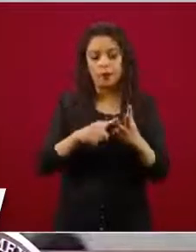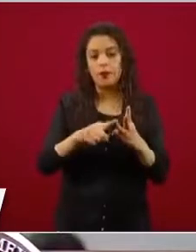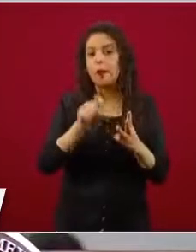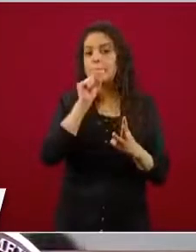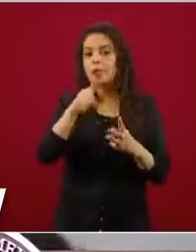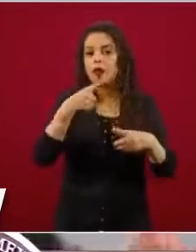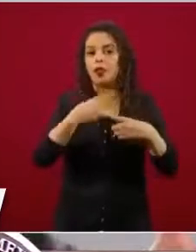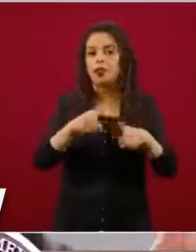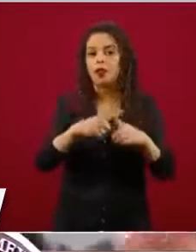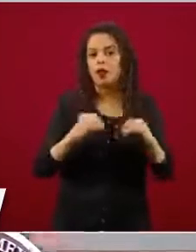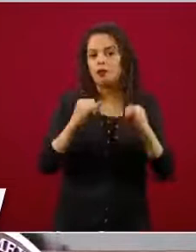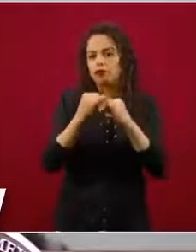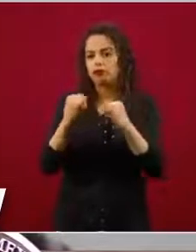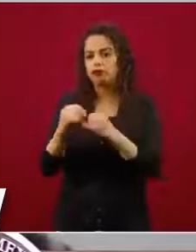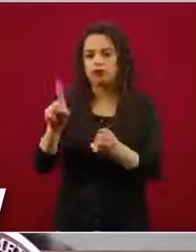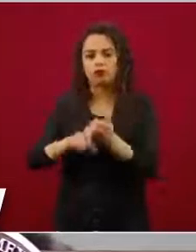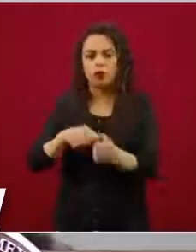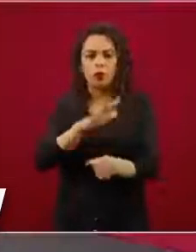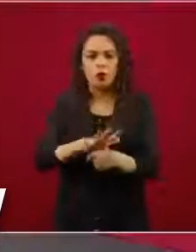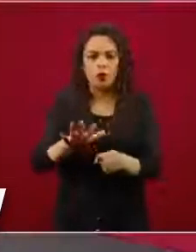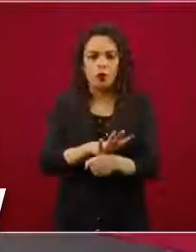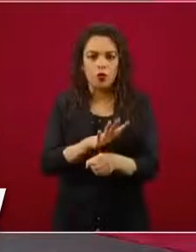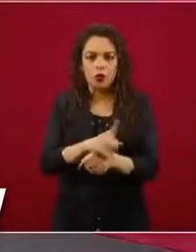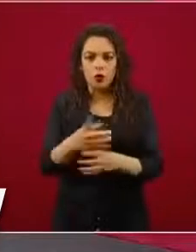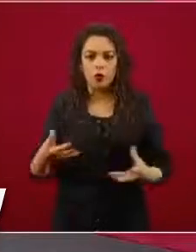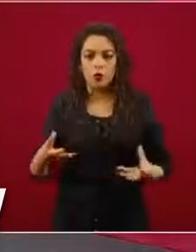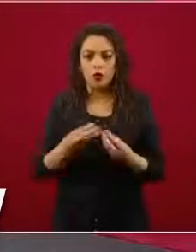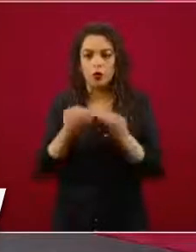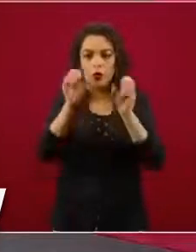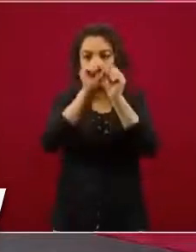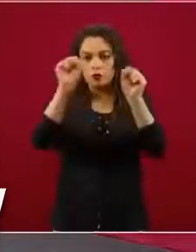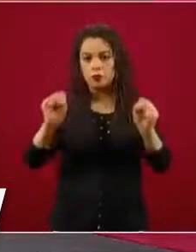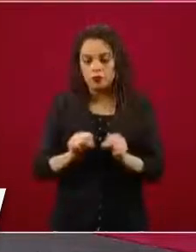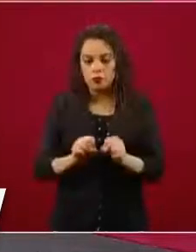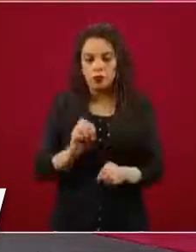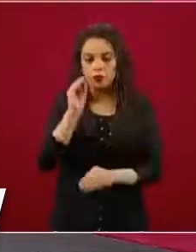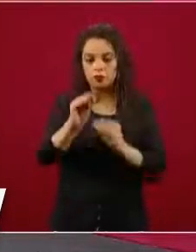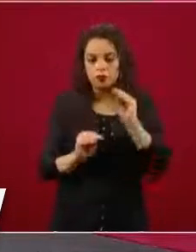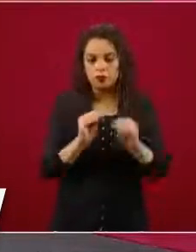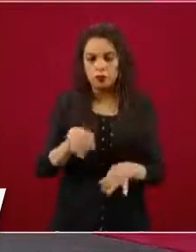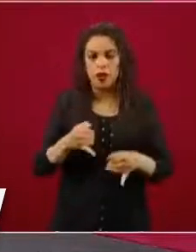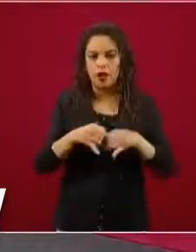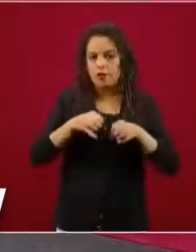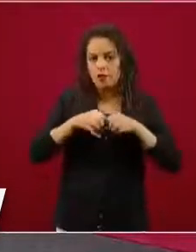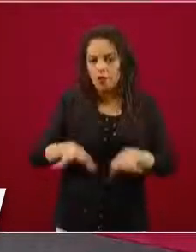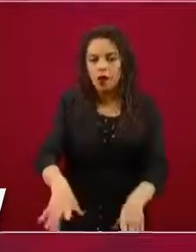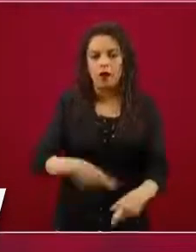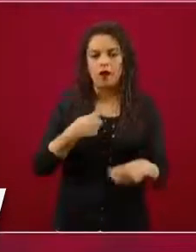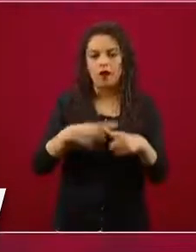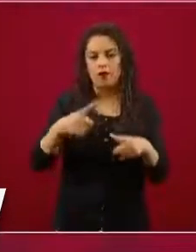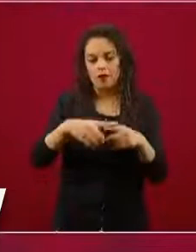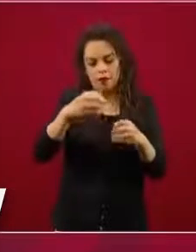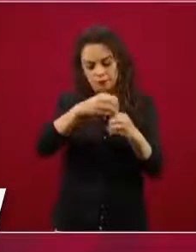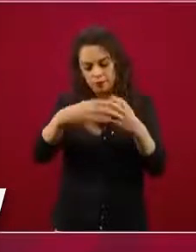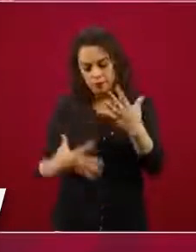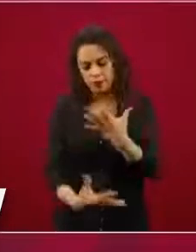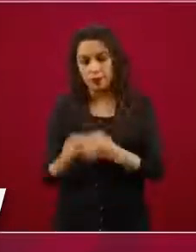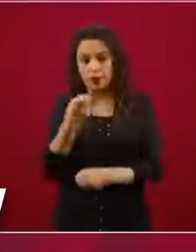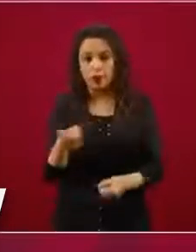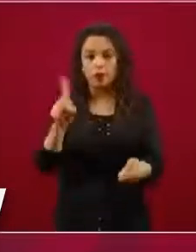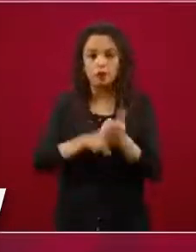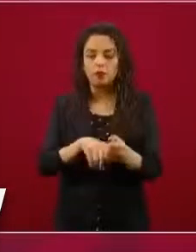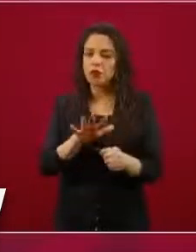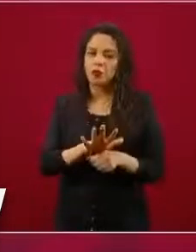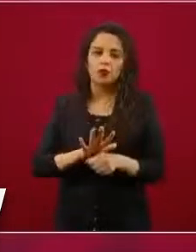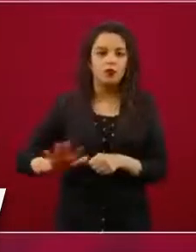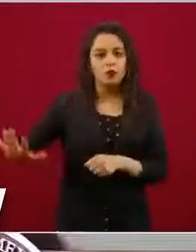locales que operan el sistema, nutren de información, etcétera. Entonces, la información es de todas y todos.